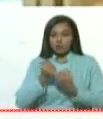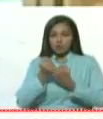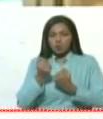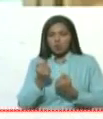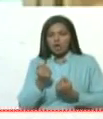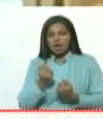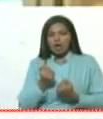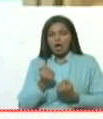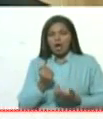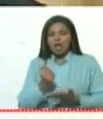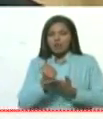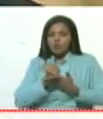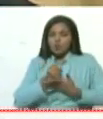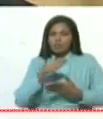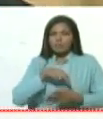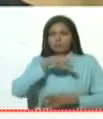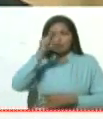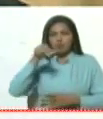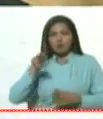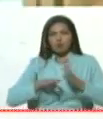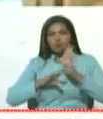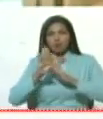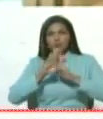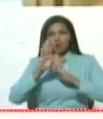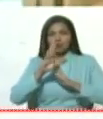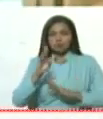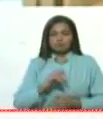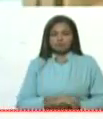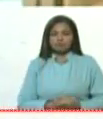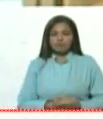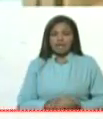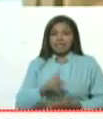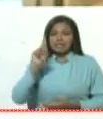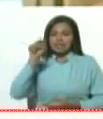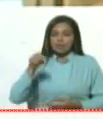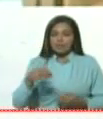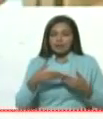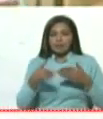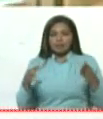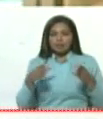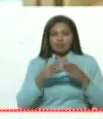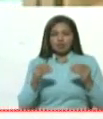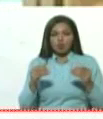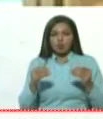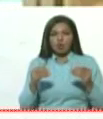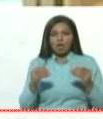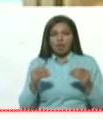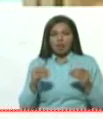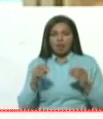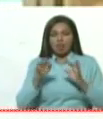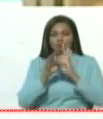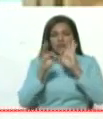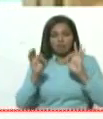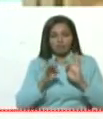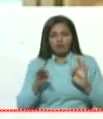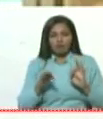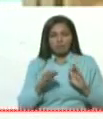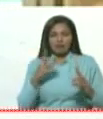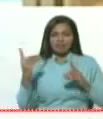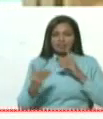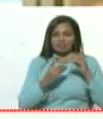va avanzando. Pero también tenemos abiertas todas las compuertas para el